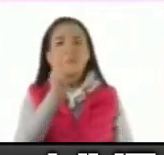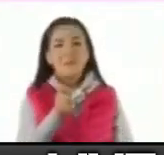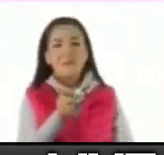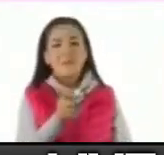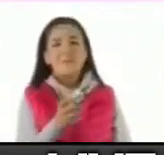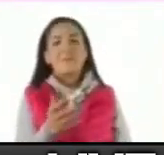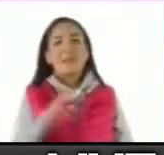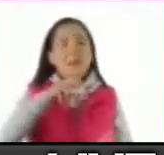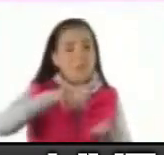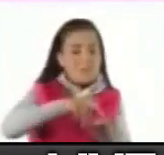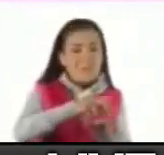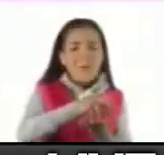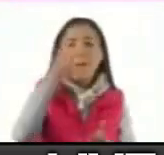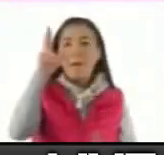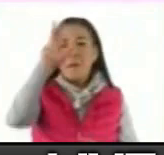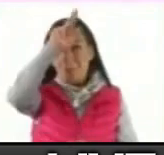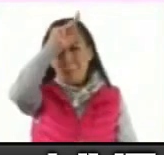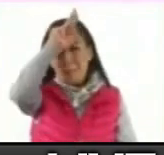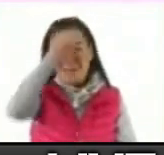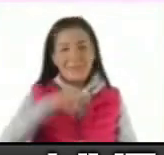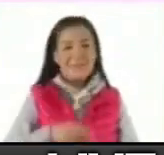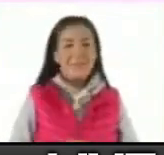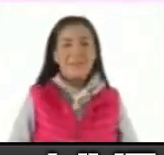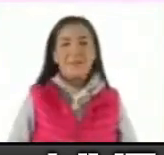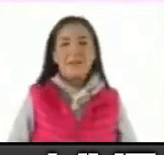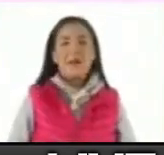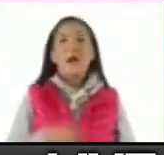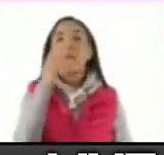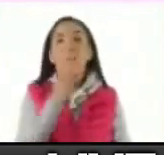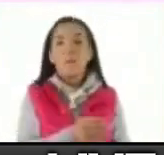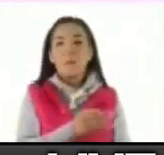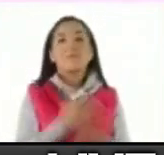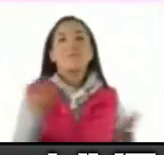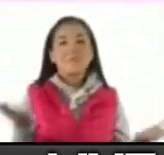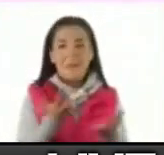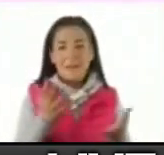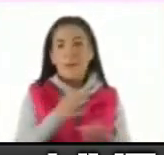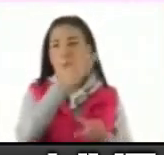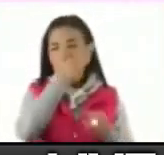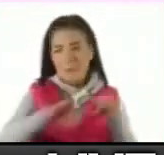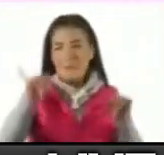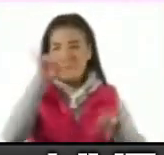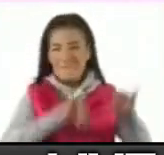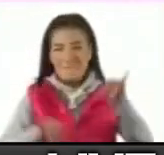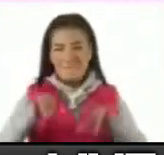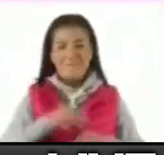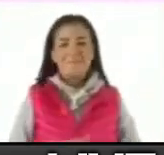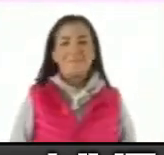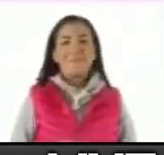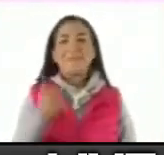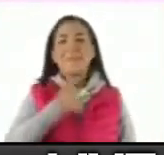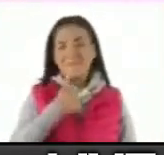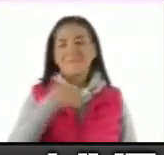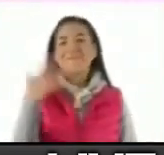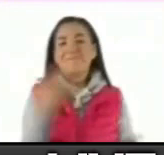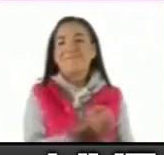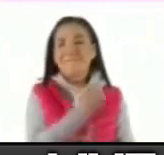una pequeña hormiga. Muy bien, y ahora vamos a hacer un último experimento. ¡Yo voy a